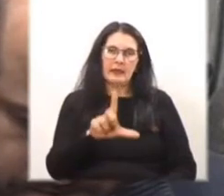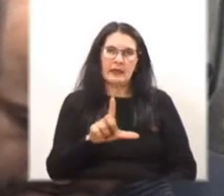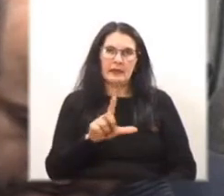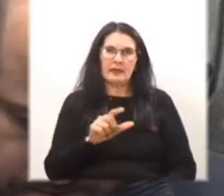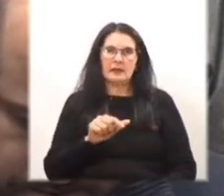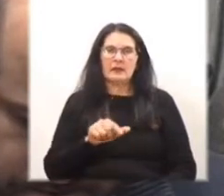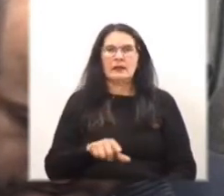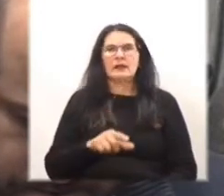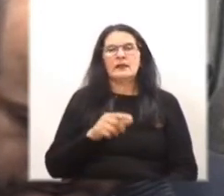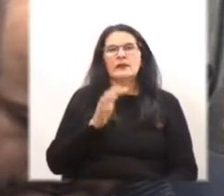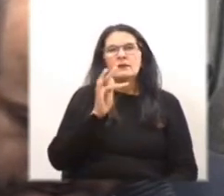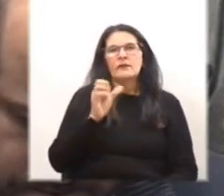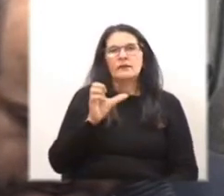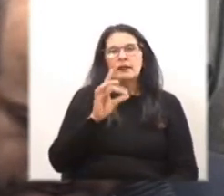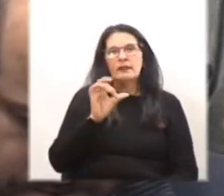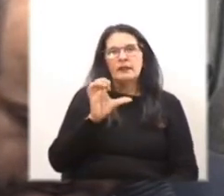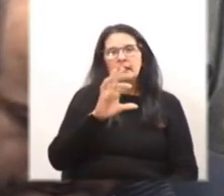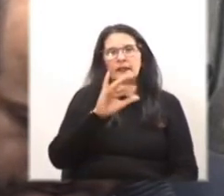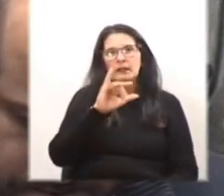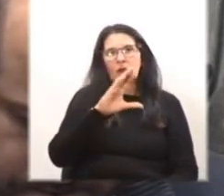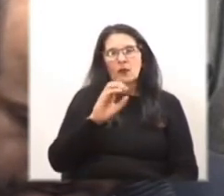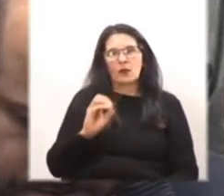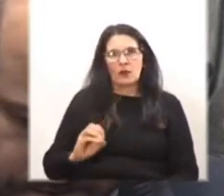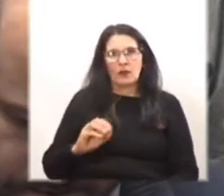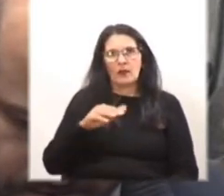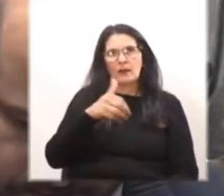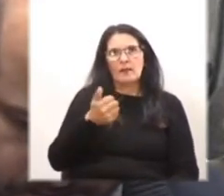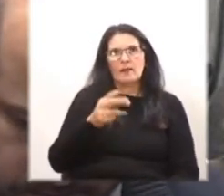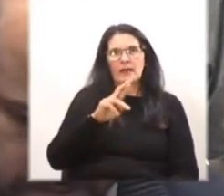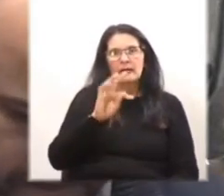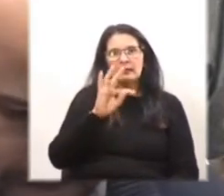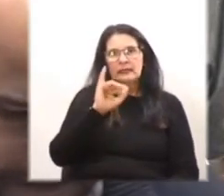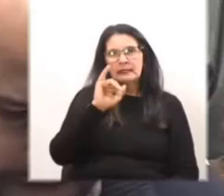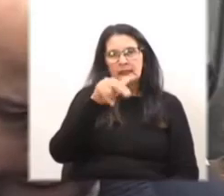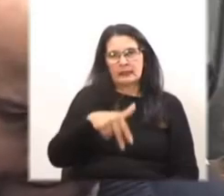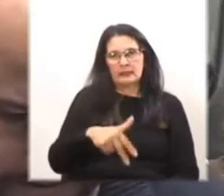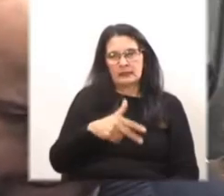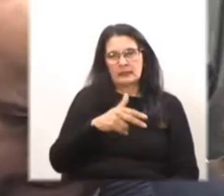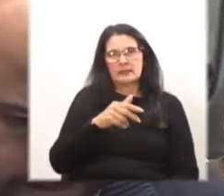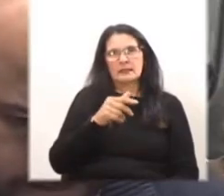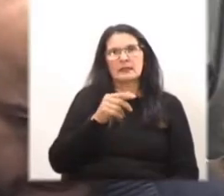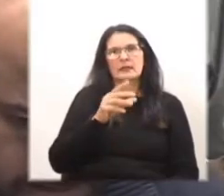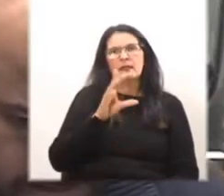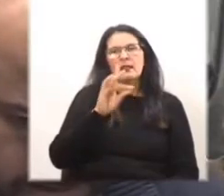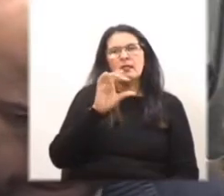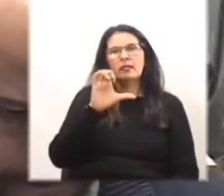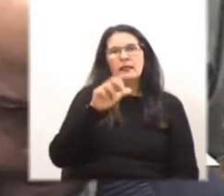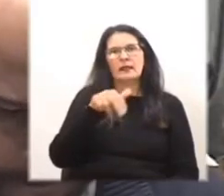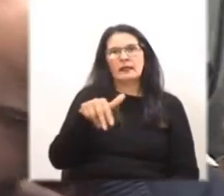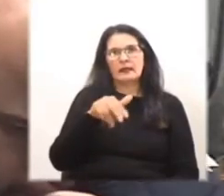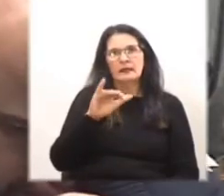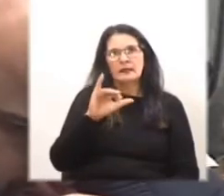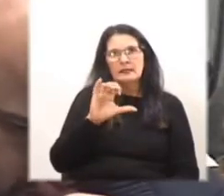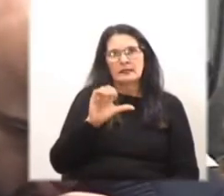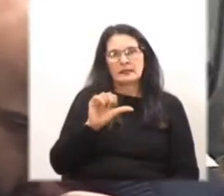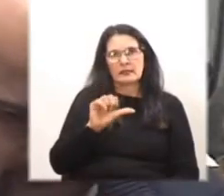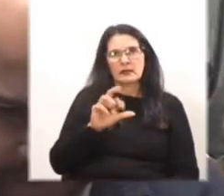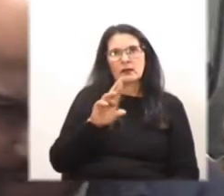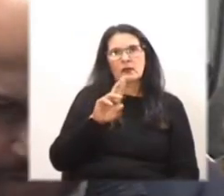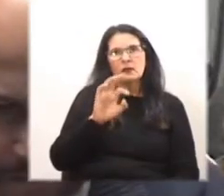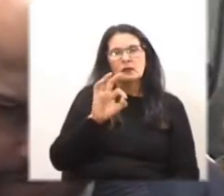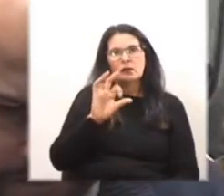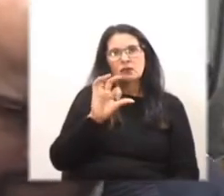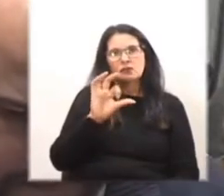Trinidad, Federico Suárez, Martín Chiapa, Luis Gustavo Denis, Rosa y